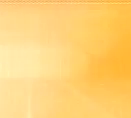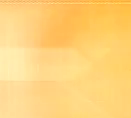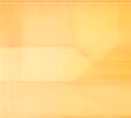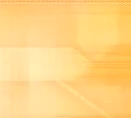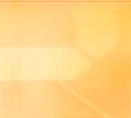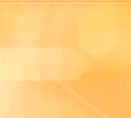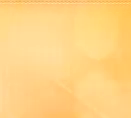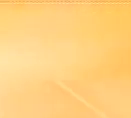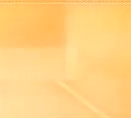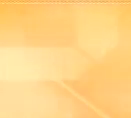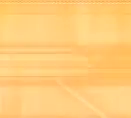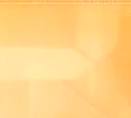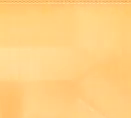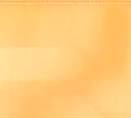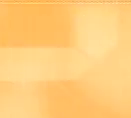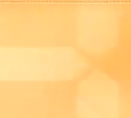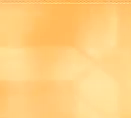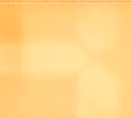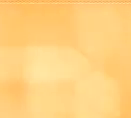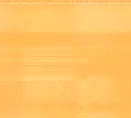Continúa la pauta de hoy.